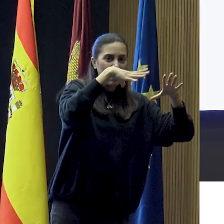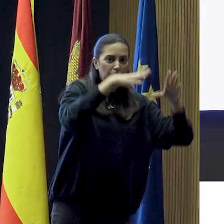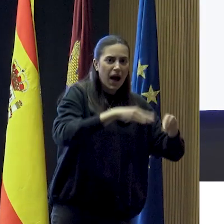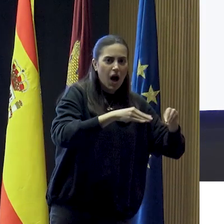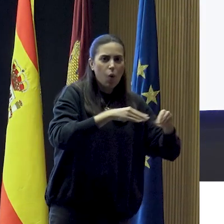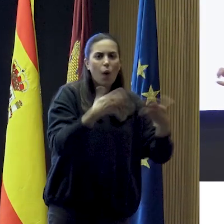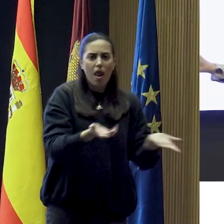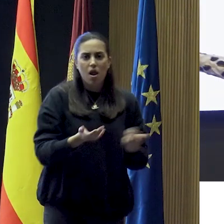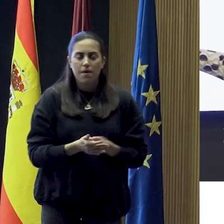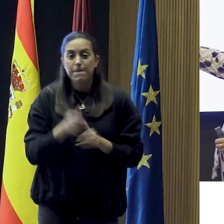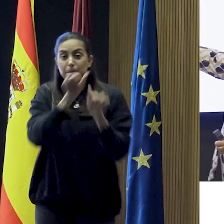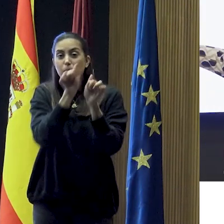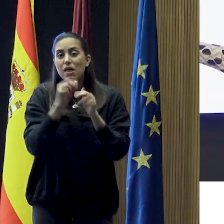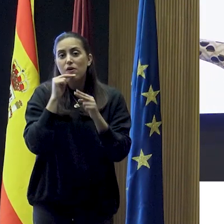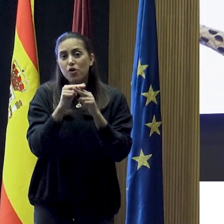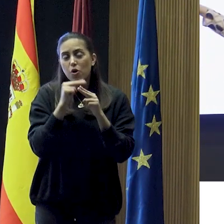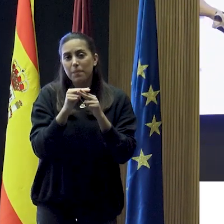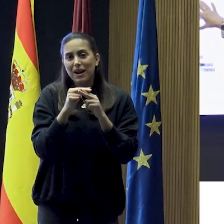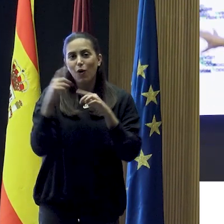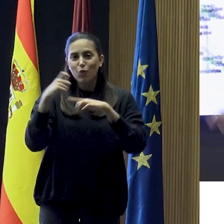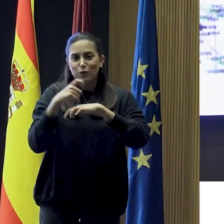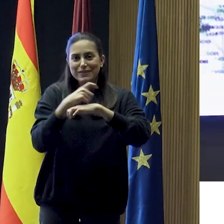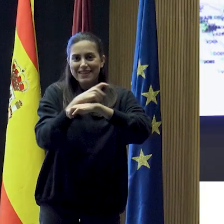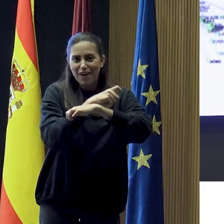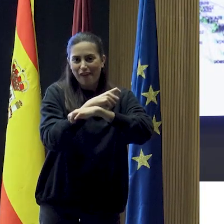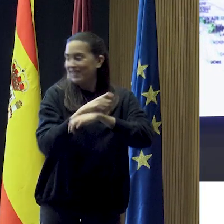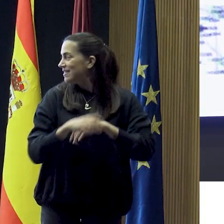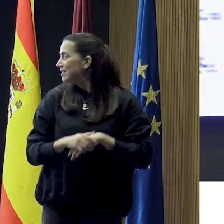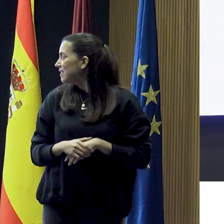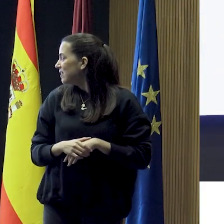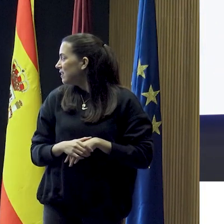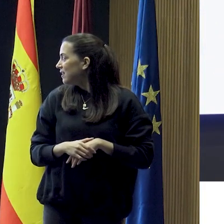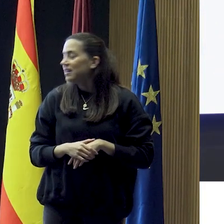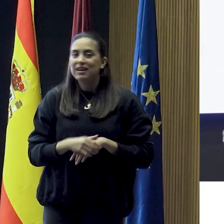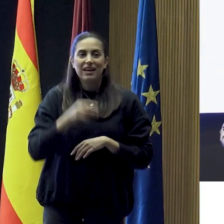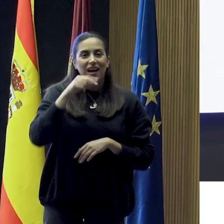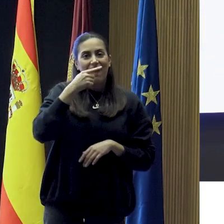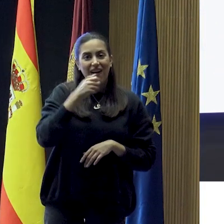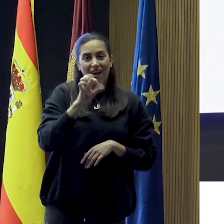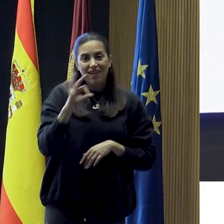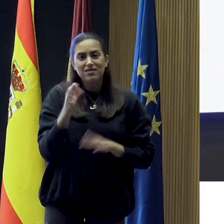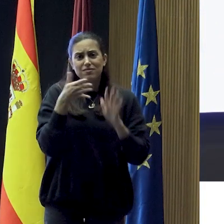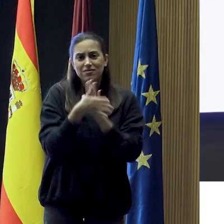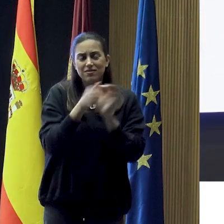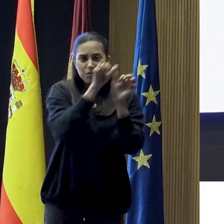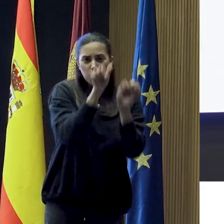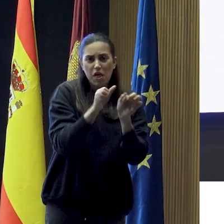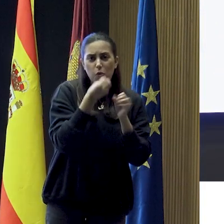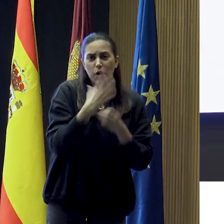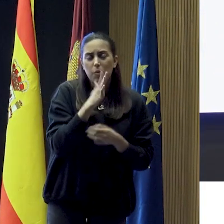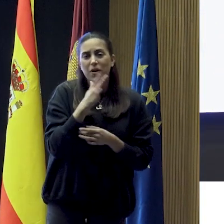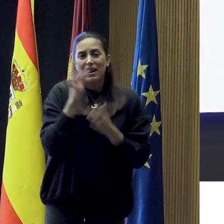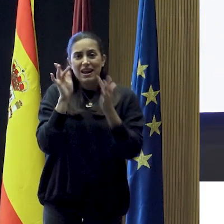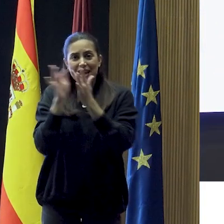hay un modelo que es un gusano, el Xenobis elegans, que es un buen modelo porque tiene poquitas neuronas, solo